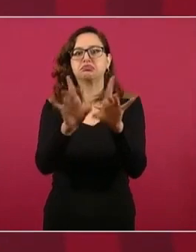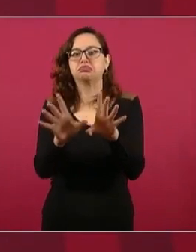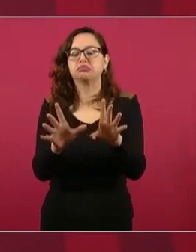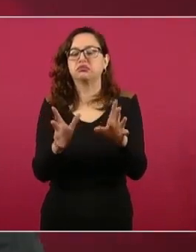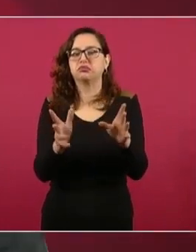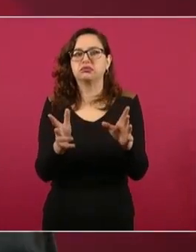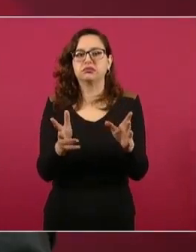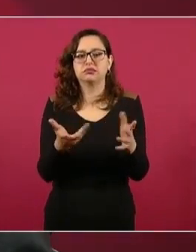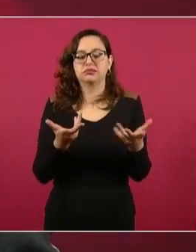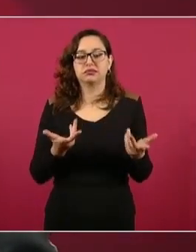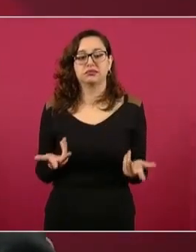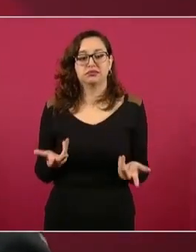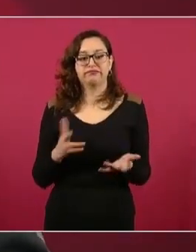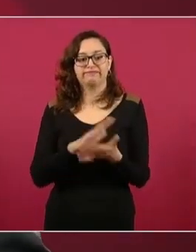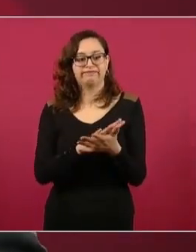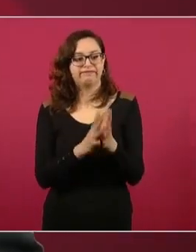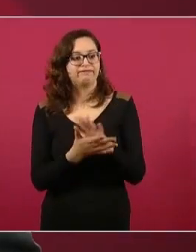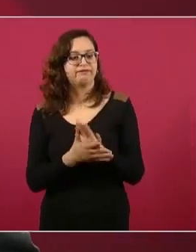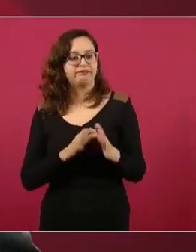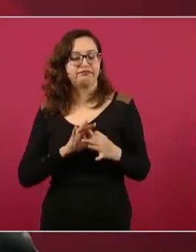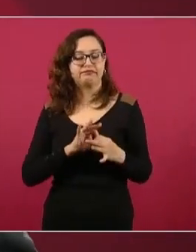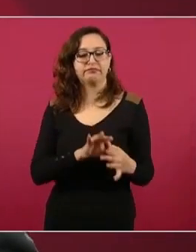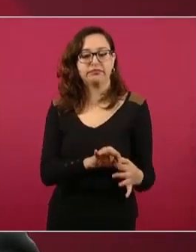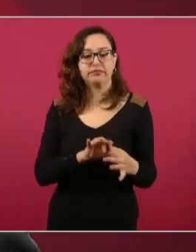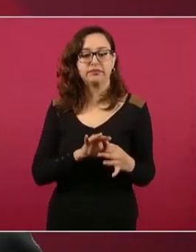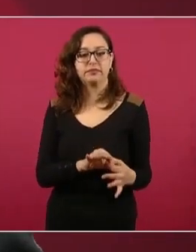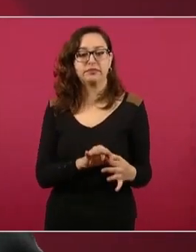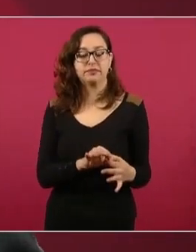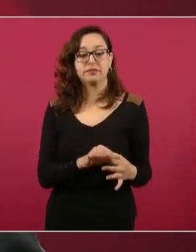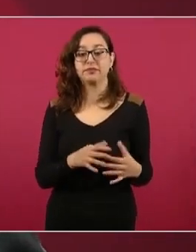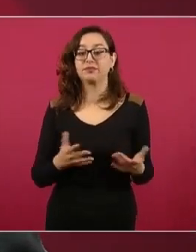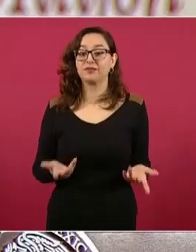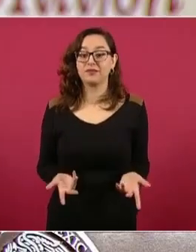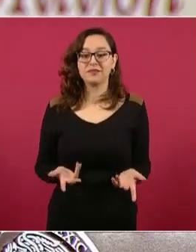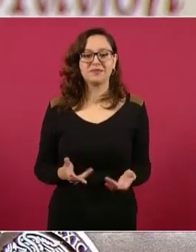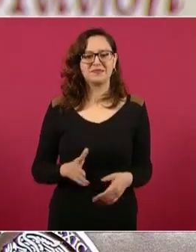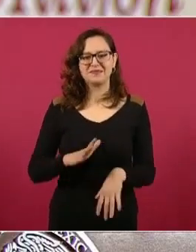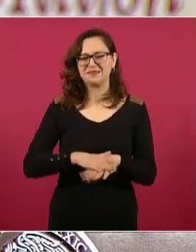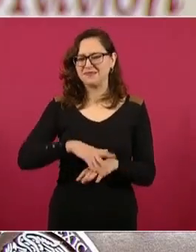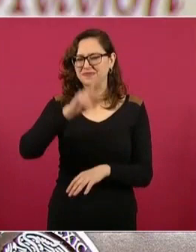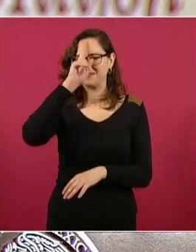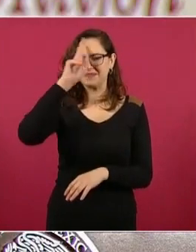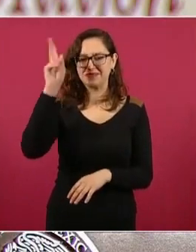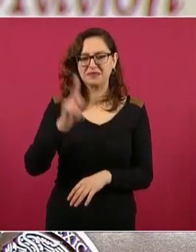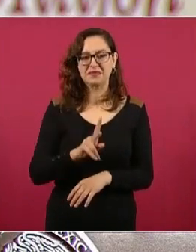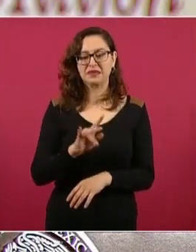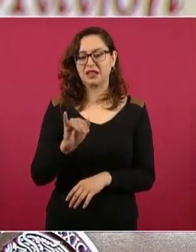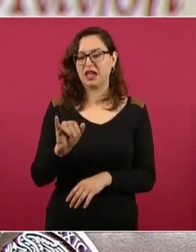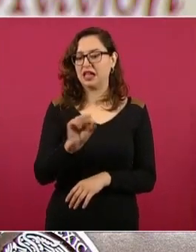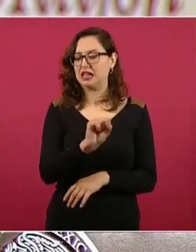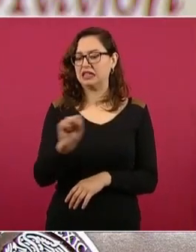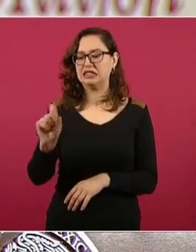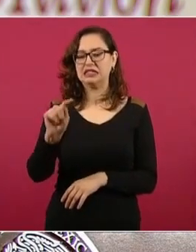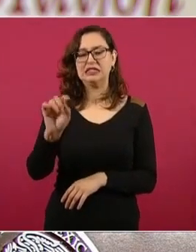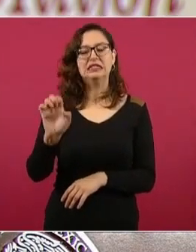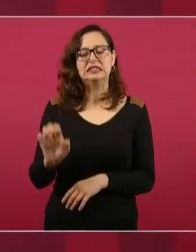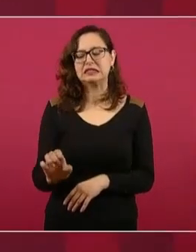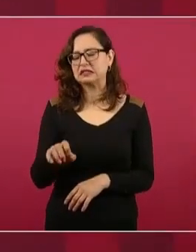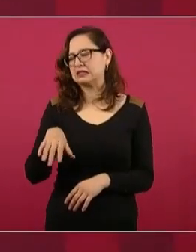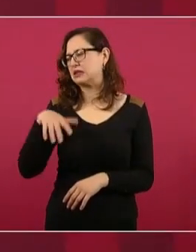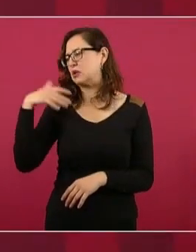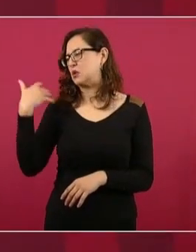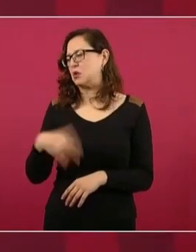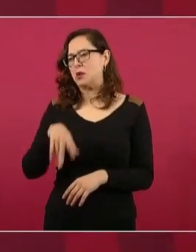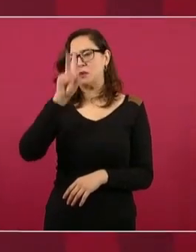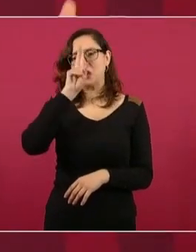etcétera. Una de las instituciones públicas más devastadas por esto ha sido el ISSSTE. El ISSSTE en su momento,